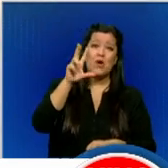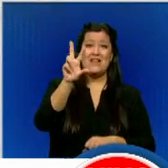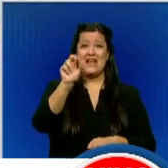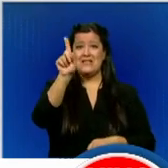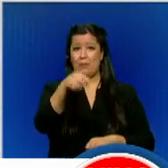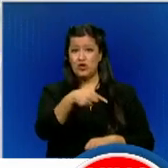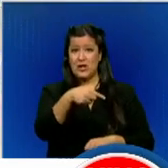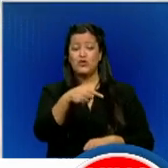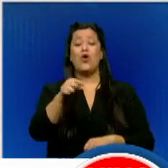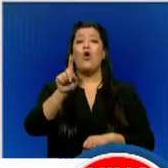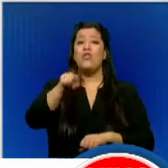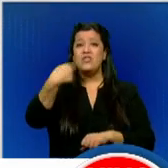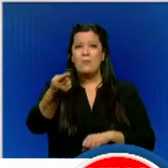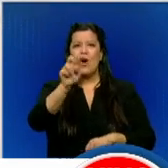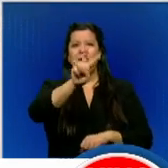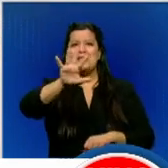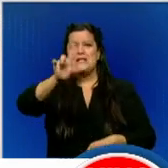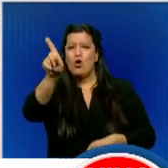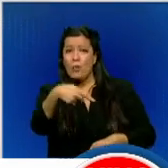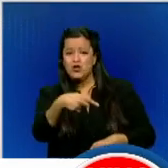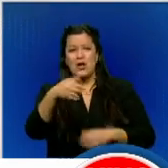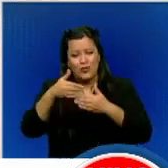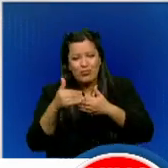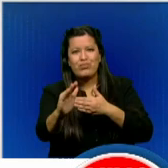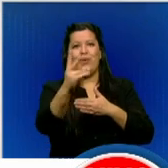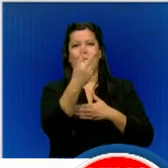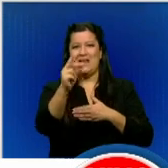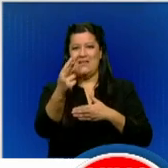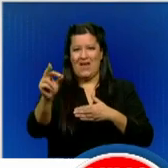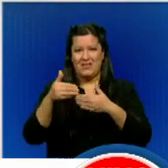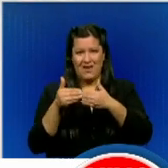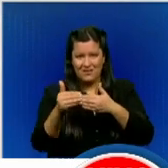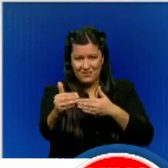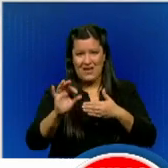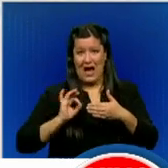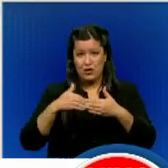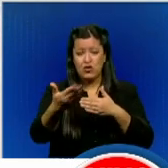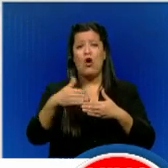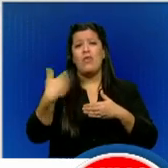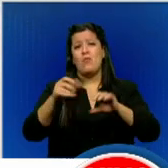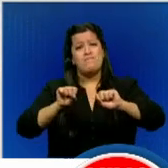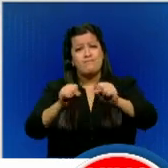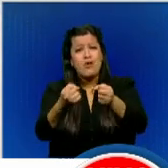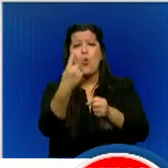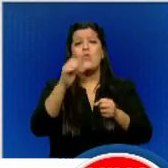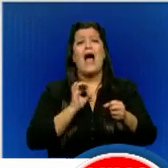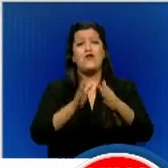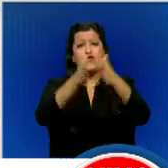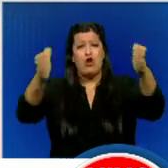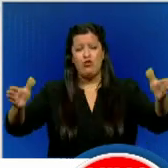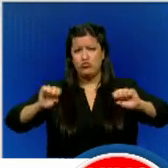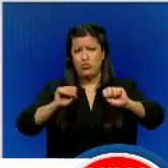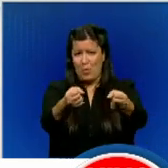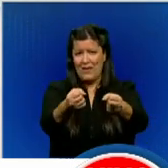al 25% a partir del 2020 se discontinuó se suspendió por un año pero